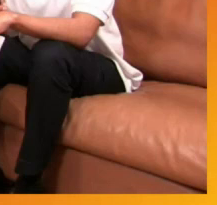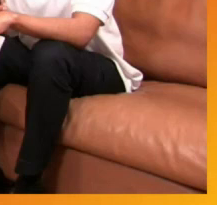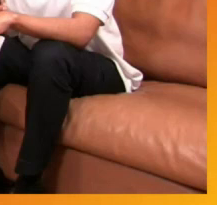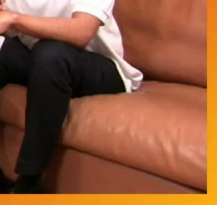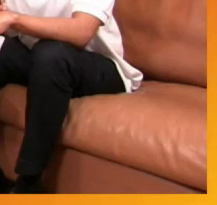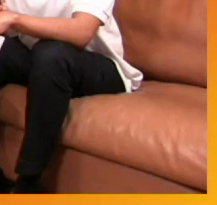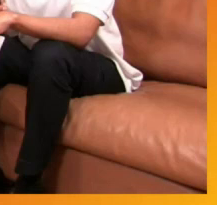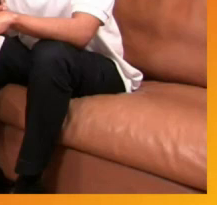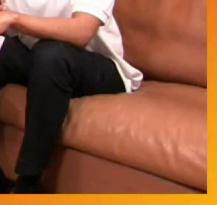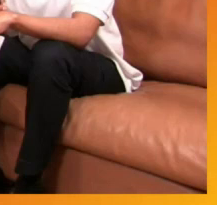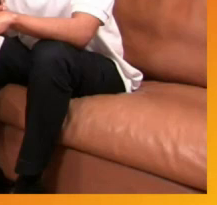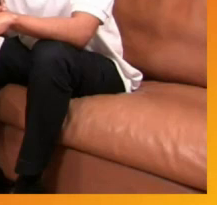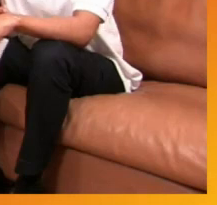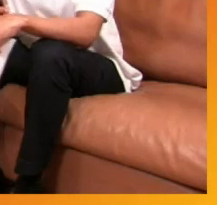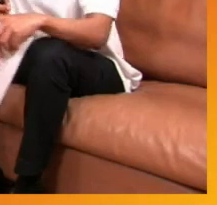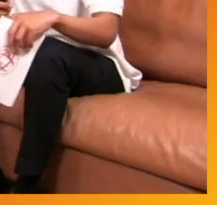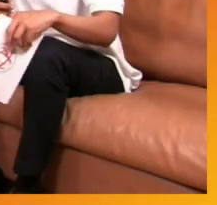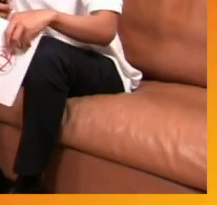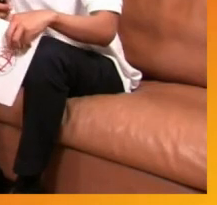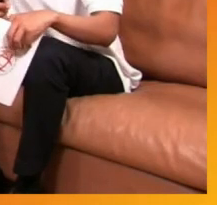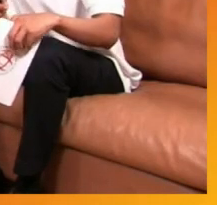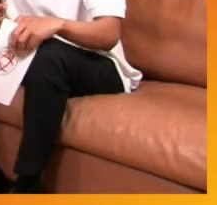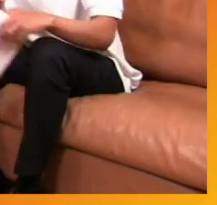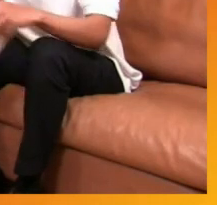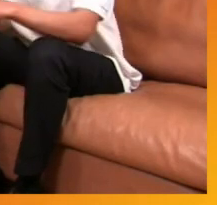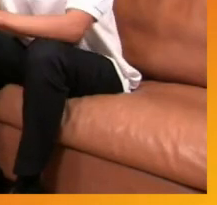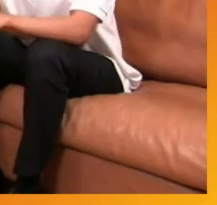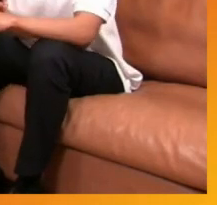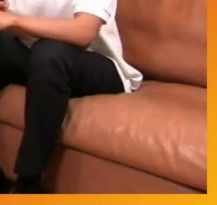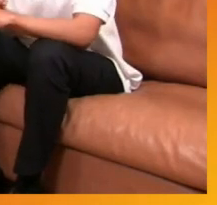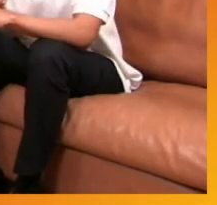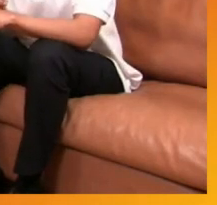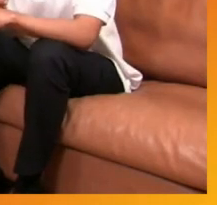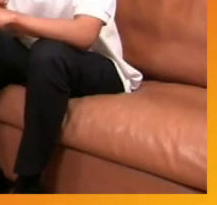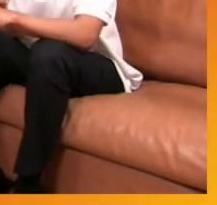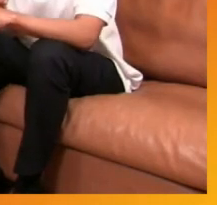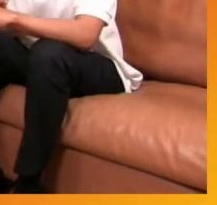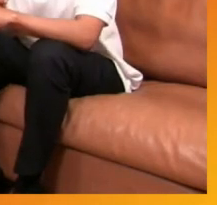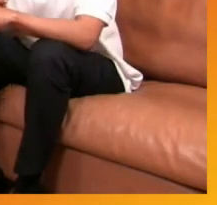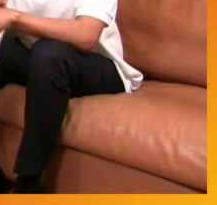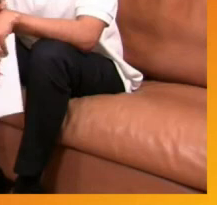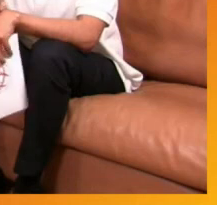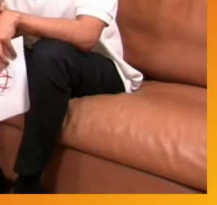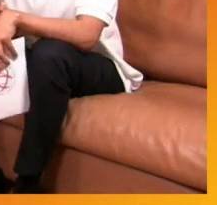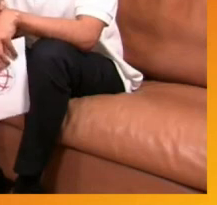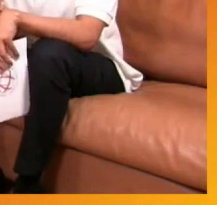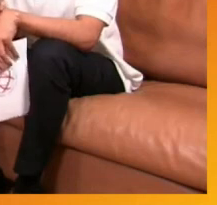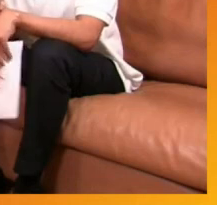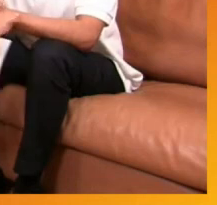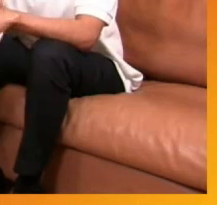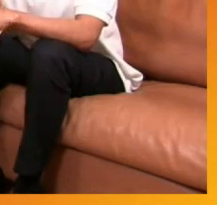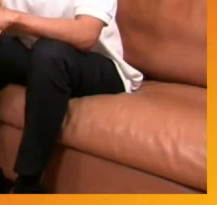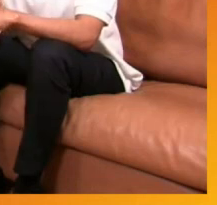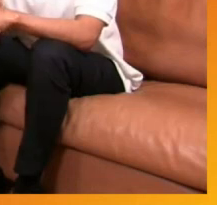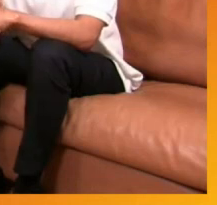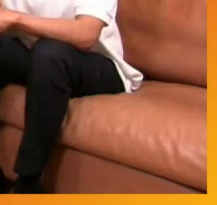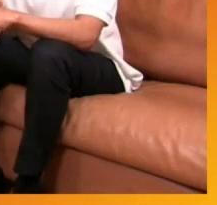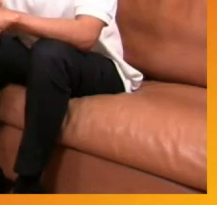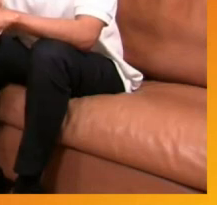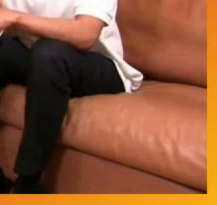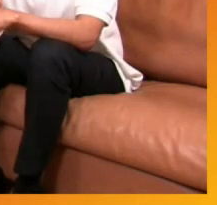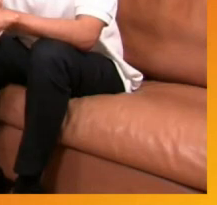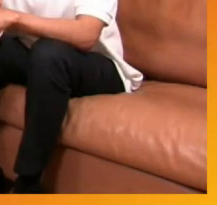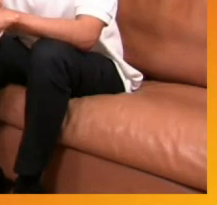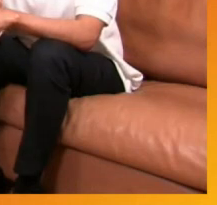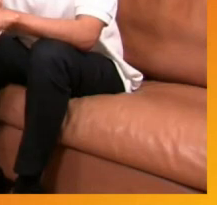van a contactar para que nos puedan dar todo su correo electrónico y los datos para poderles dar un libro de la colección de la editorial de